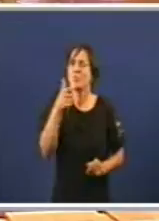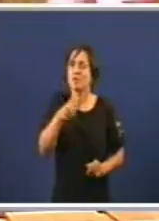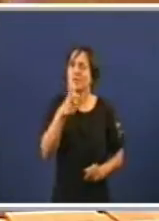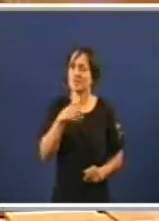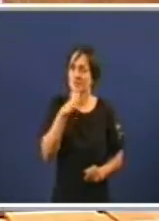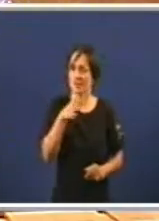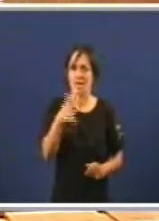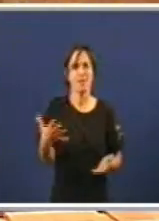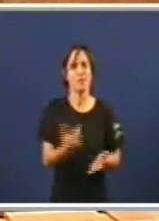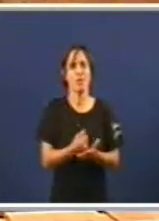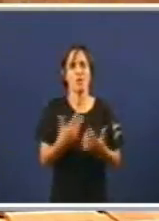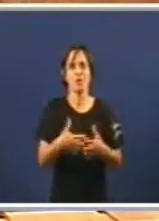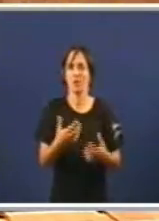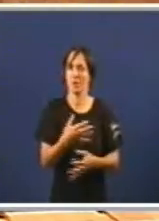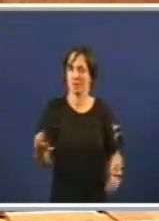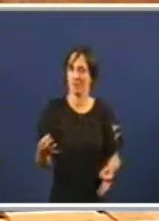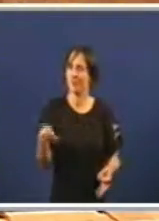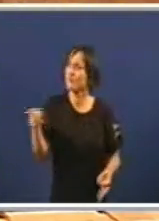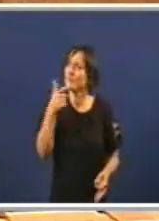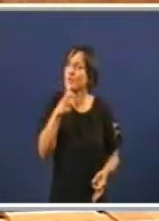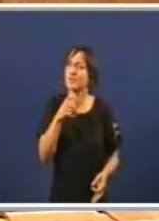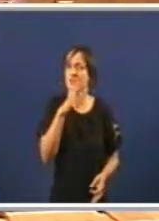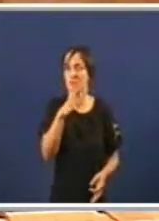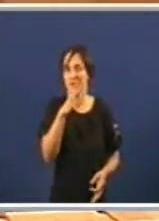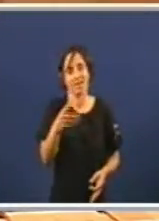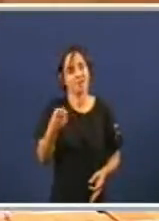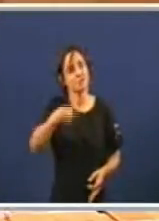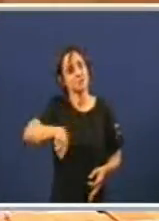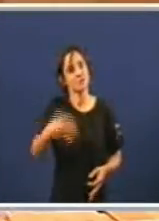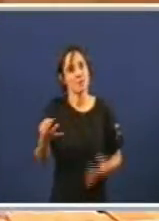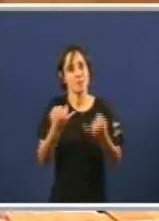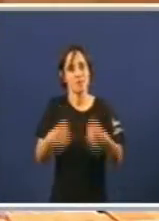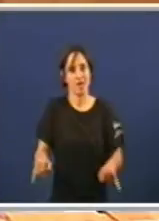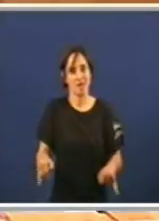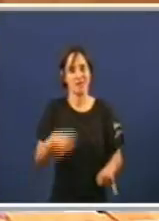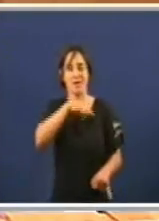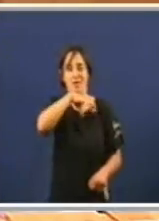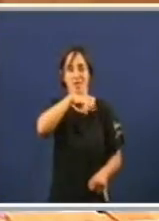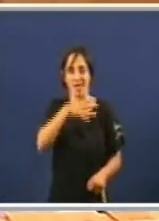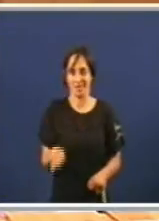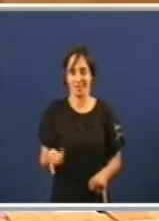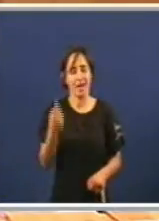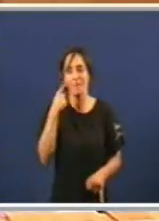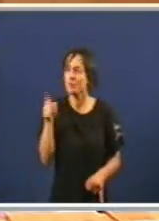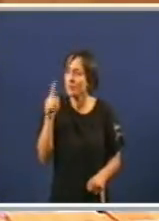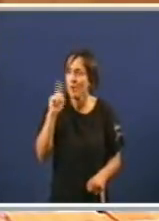todo estupendamente. Deberíamos estar facendo unha festa todas aquí, es que non os